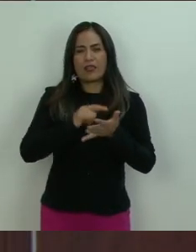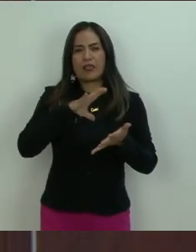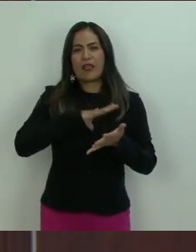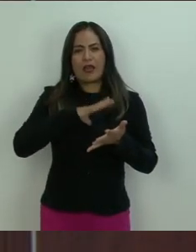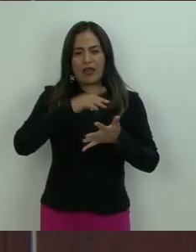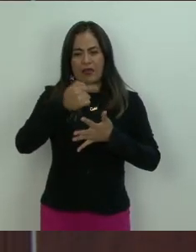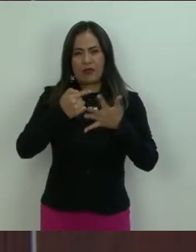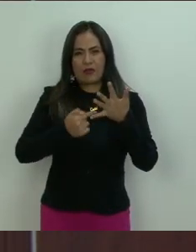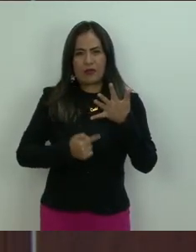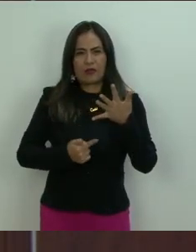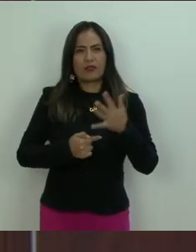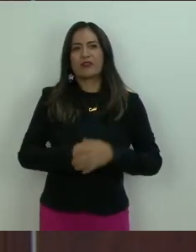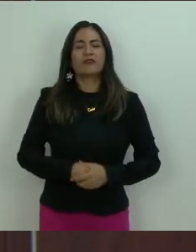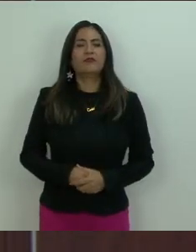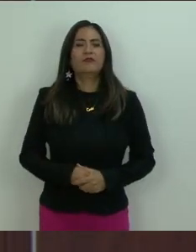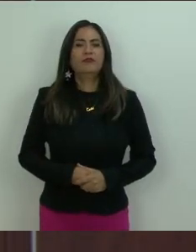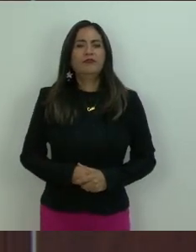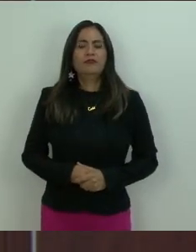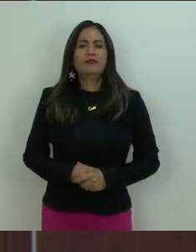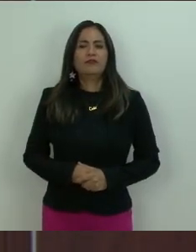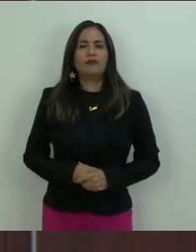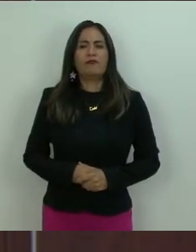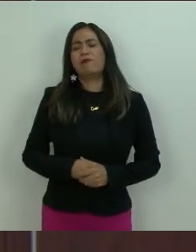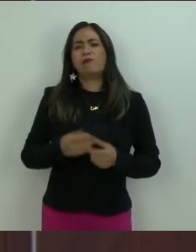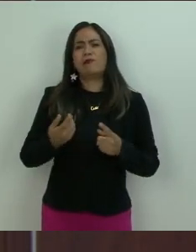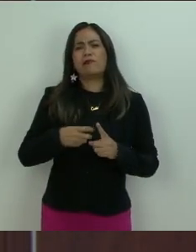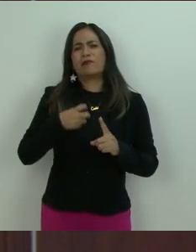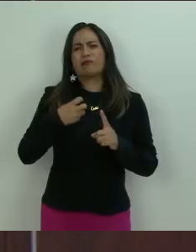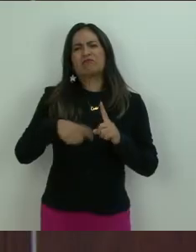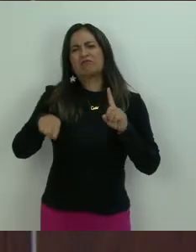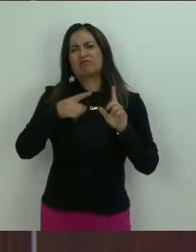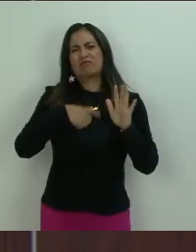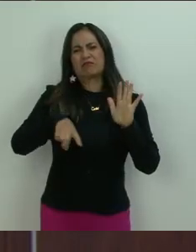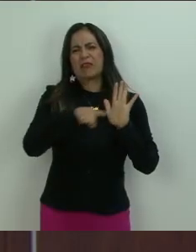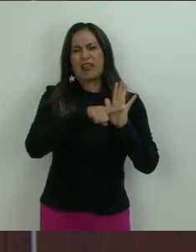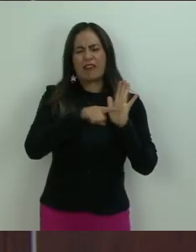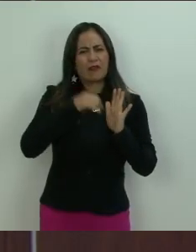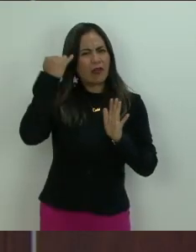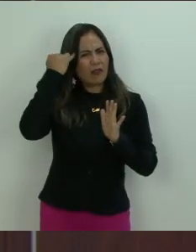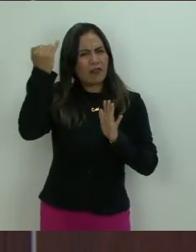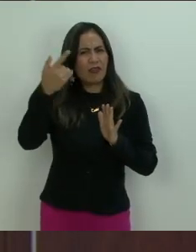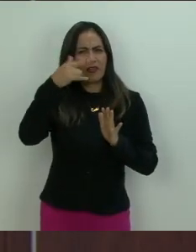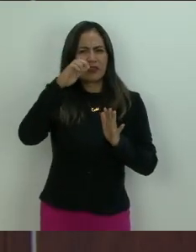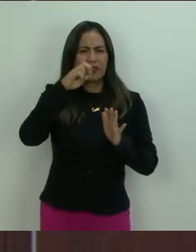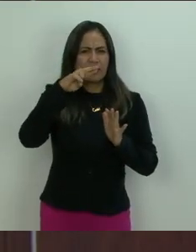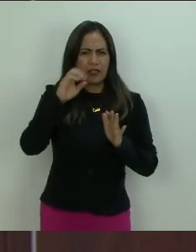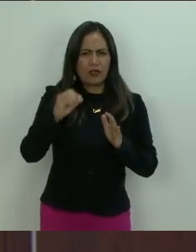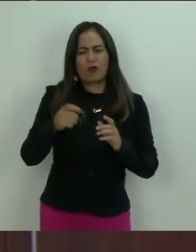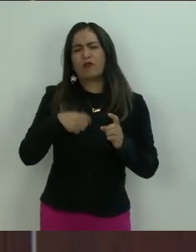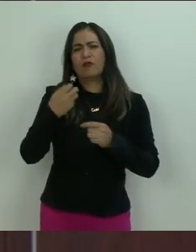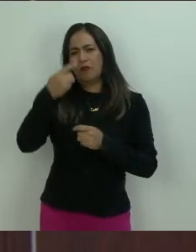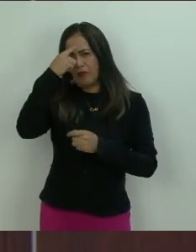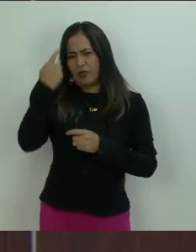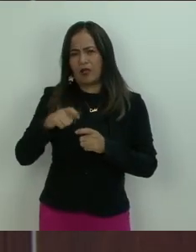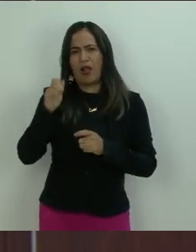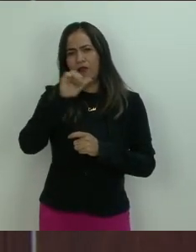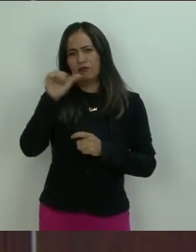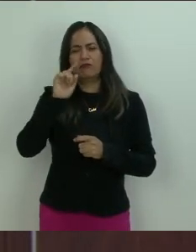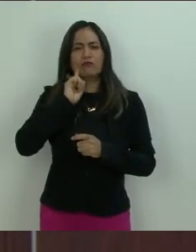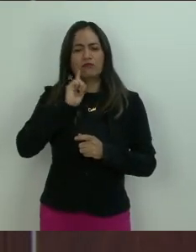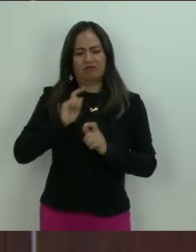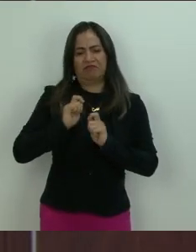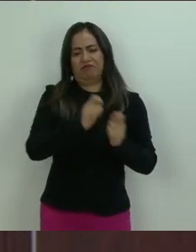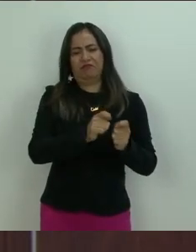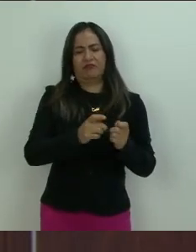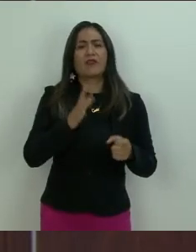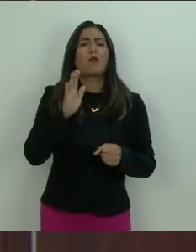Se ve cómo pesan los estereotipos de género en los roles que tienen las mujeres. Se ve también por qué